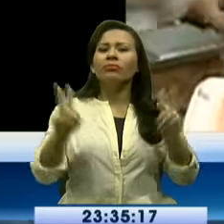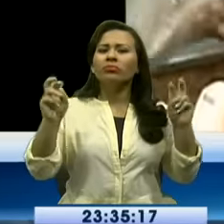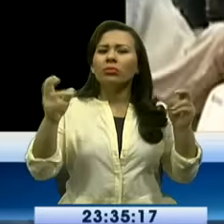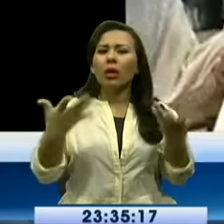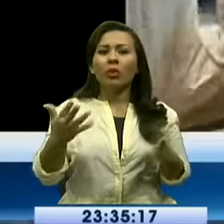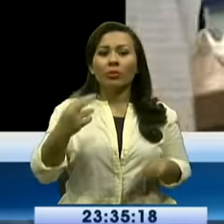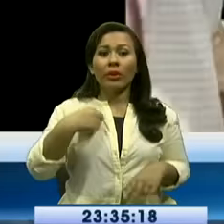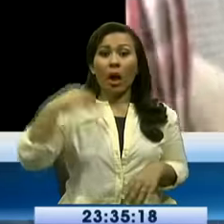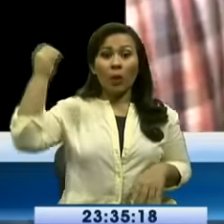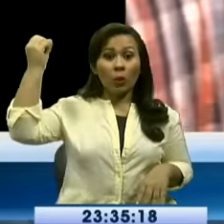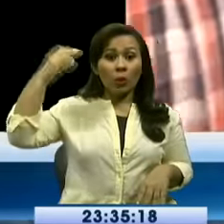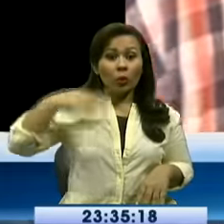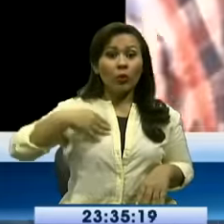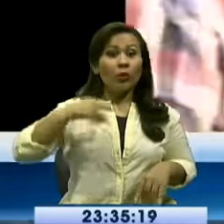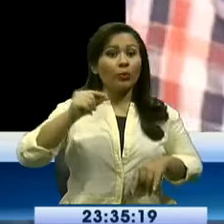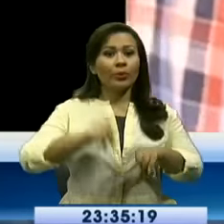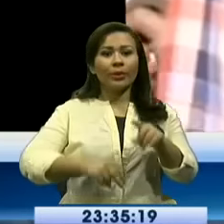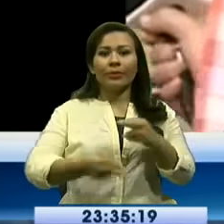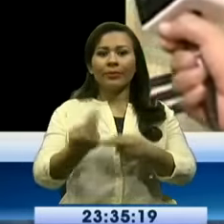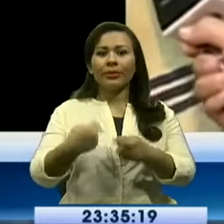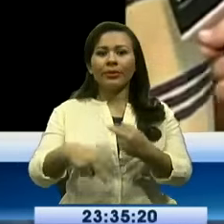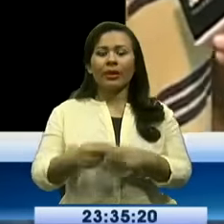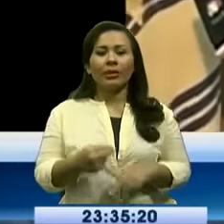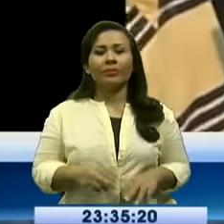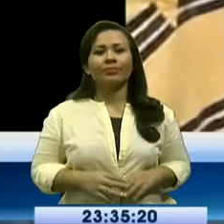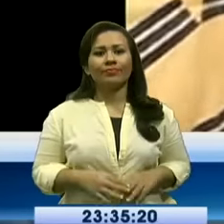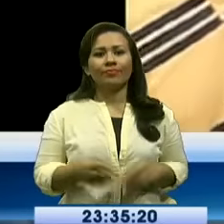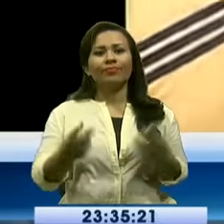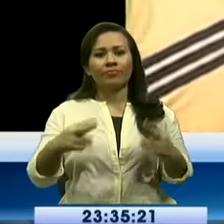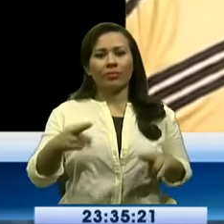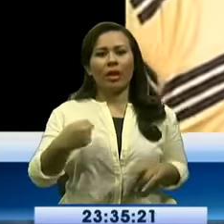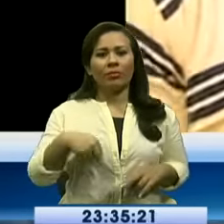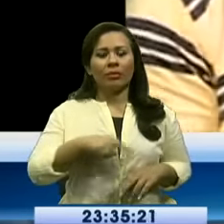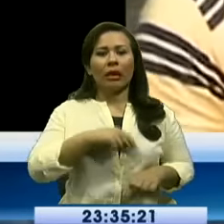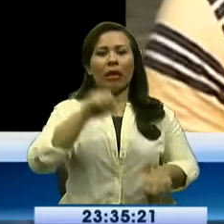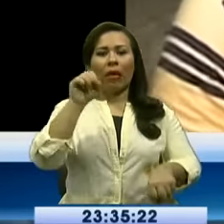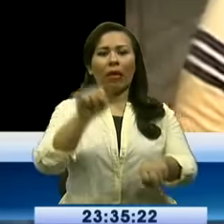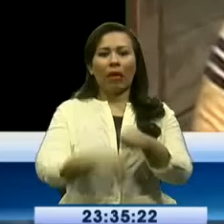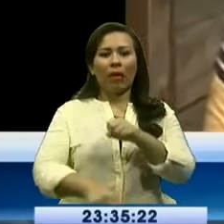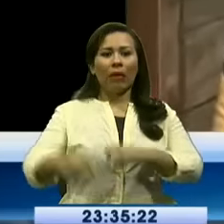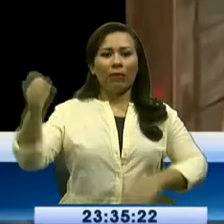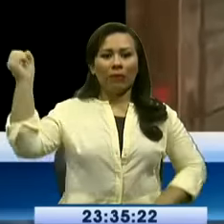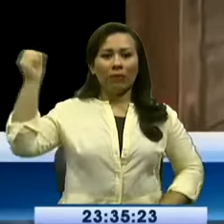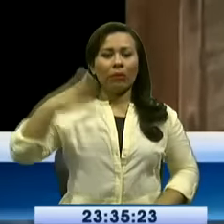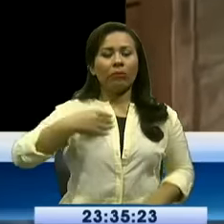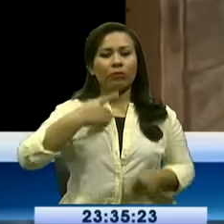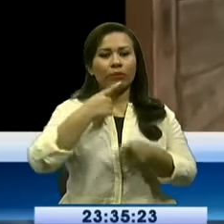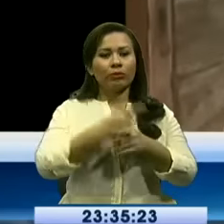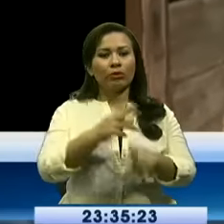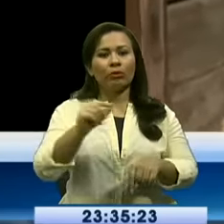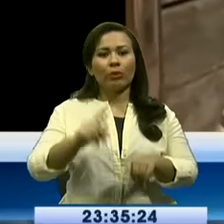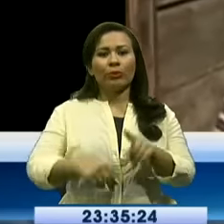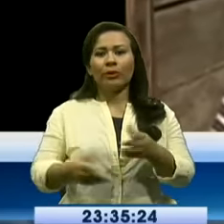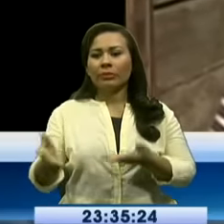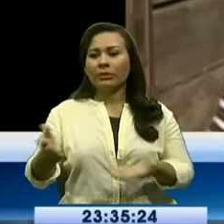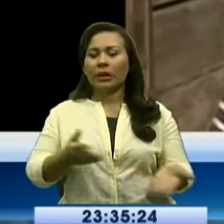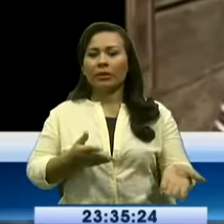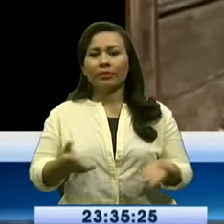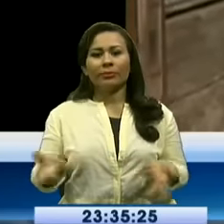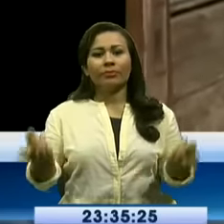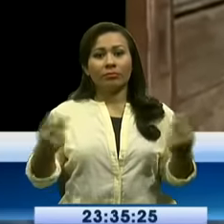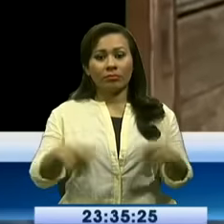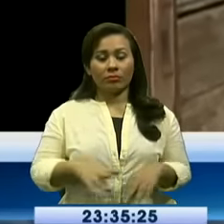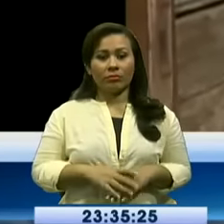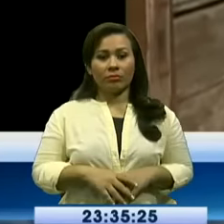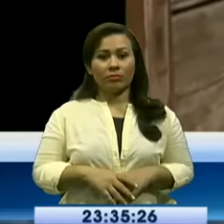energía eléctrica y por eso no se podía vender. Claro, así es, y también a nosotros se nos había averiado lo que es la planta de luz y por eso no podíamos prestar ese servicio. Están